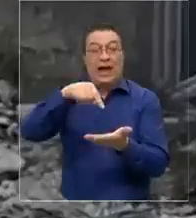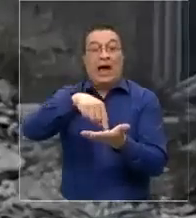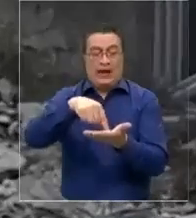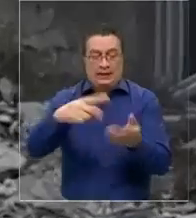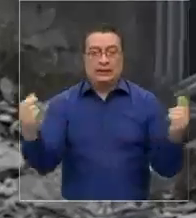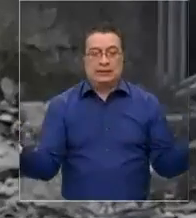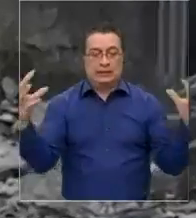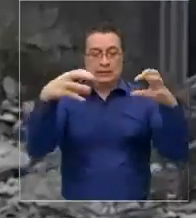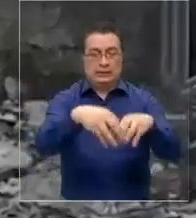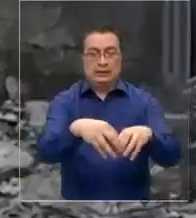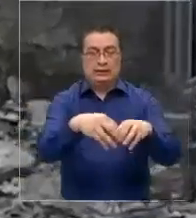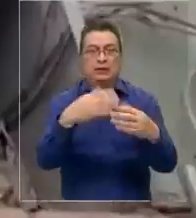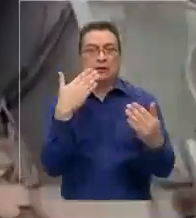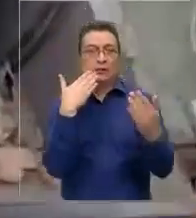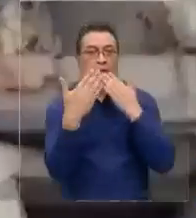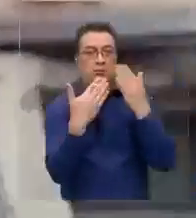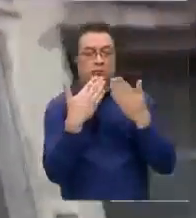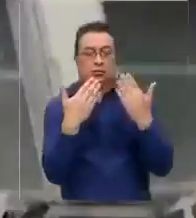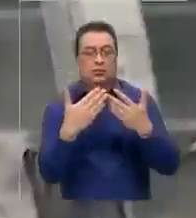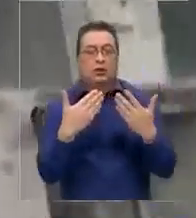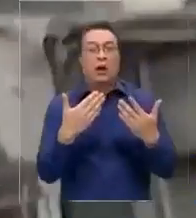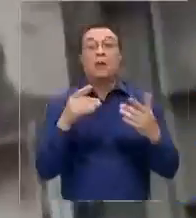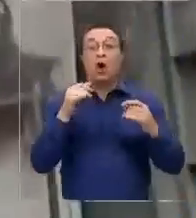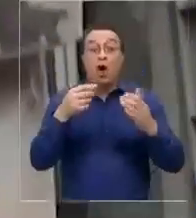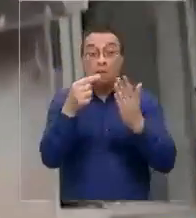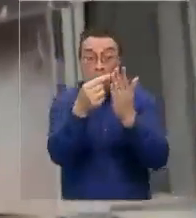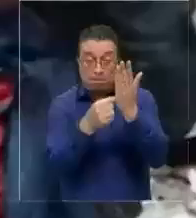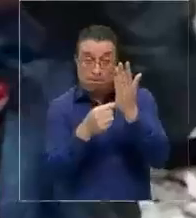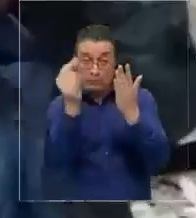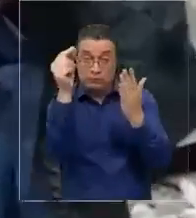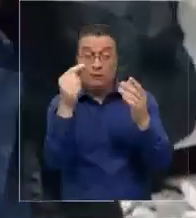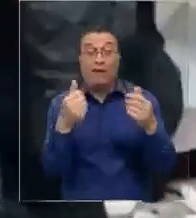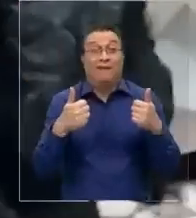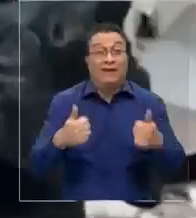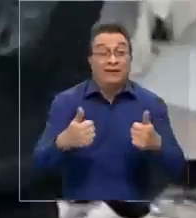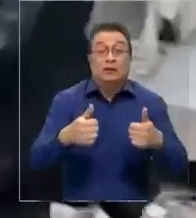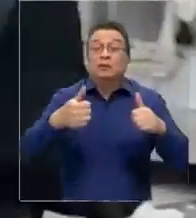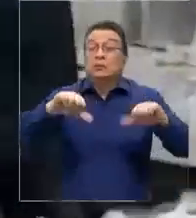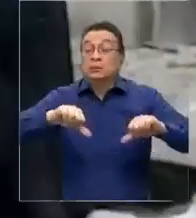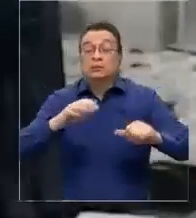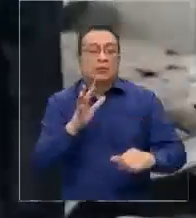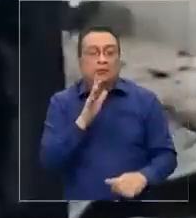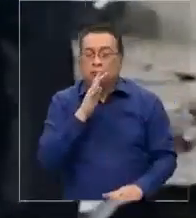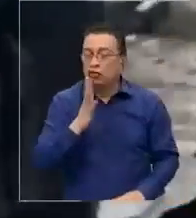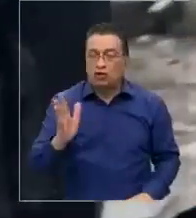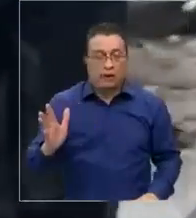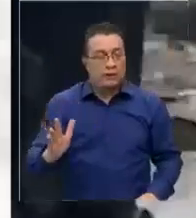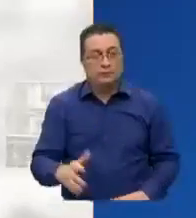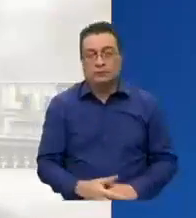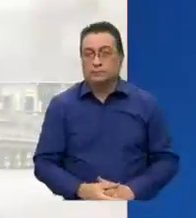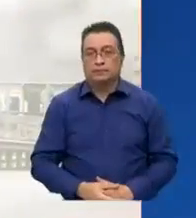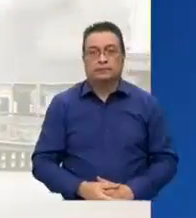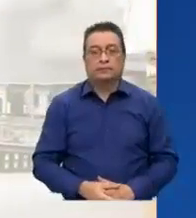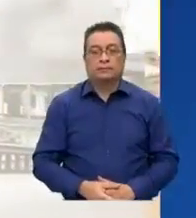delegaciones, aunque nada indica que el resultado sea muy diferente a la última vez.